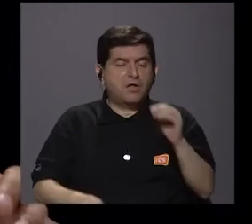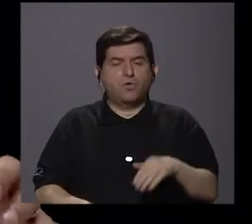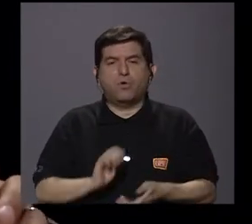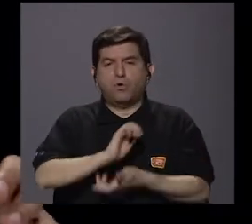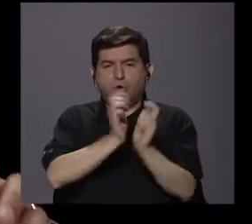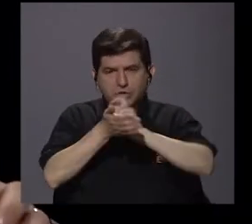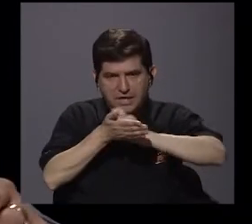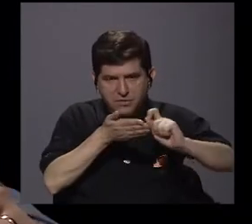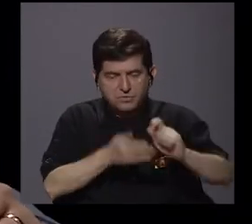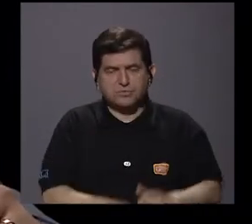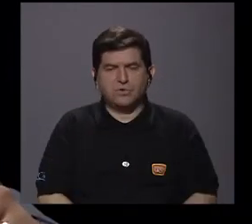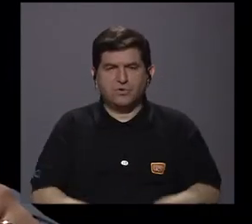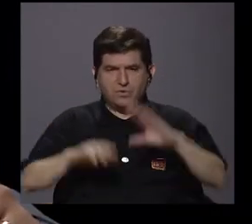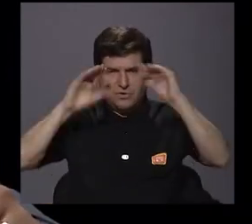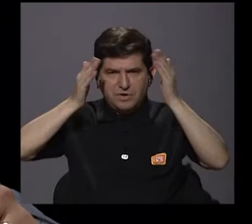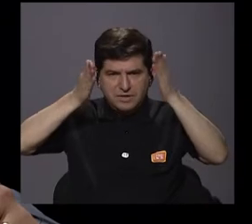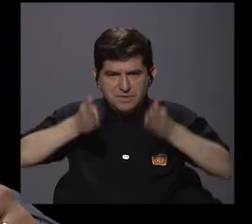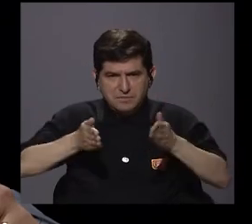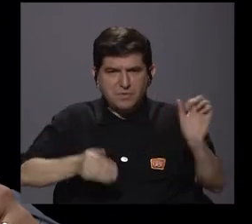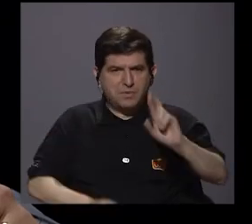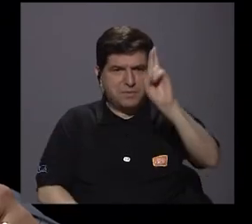Los diplomáticos costarricenses